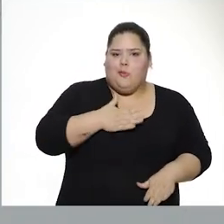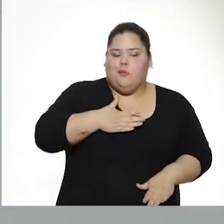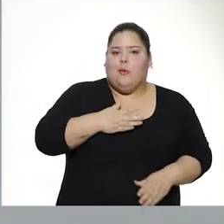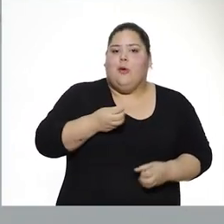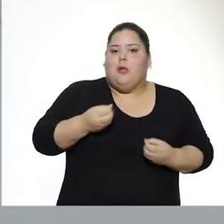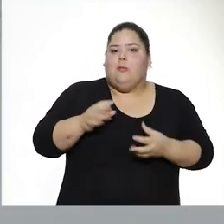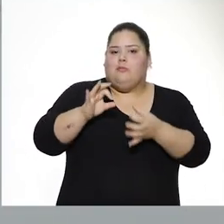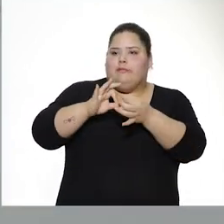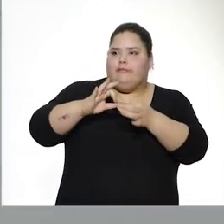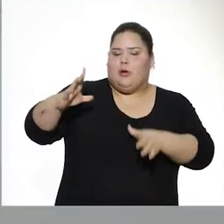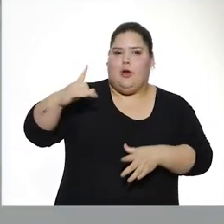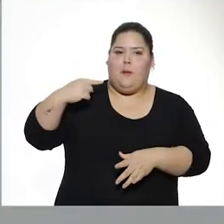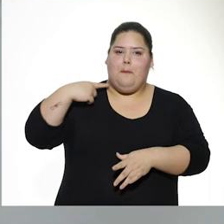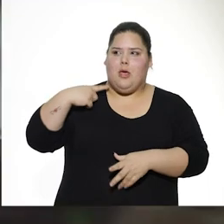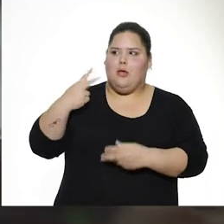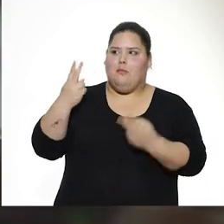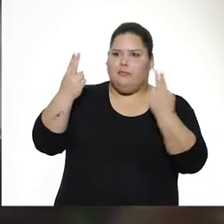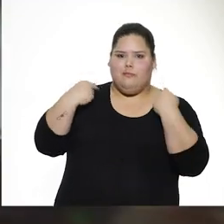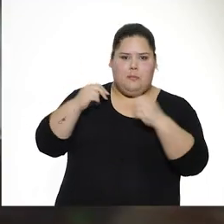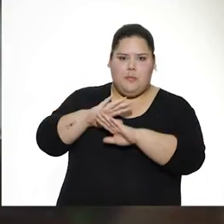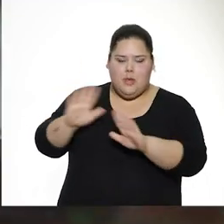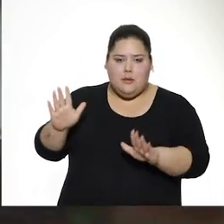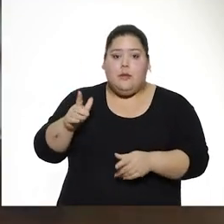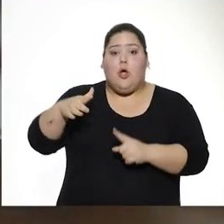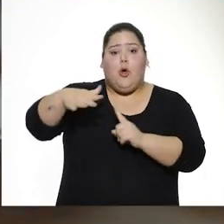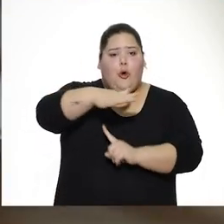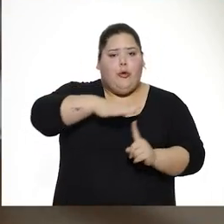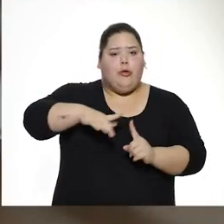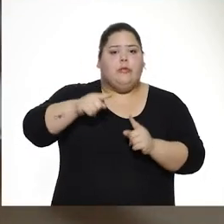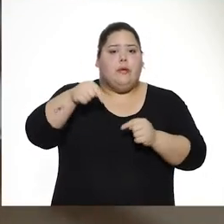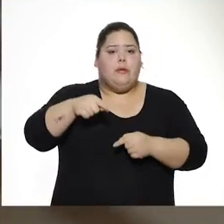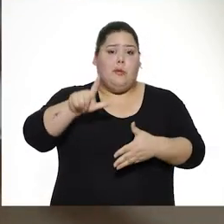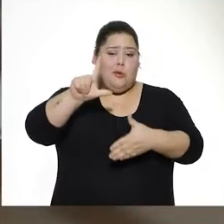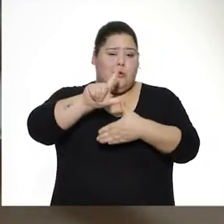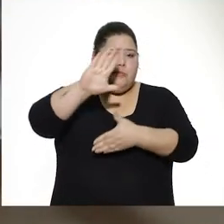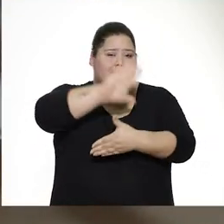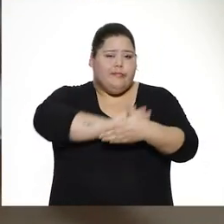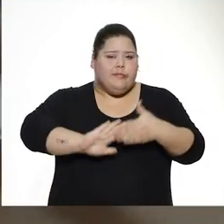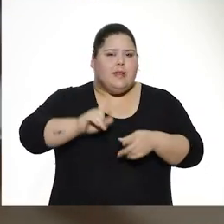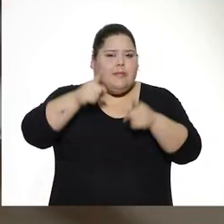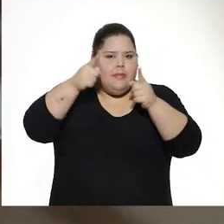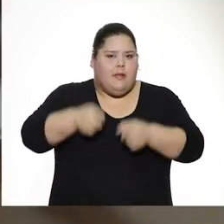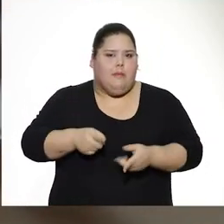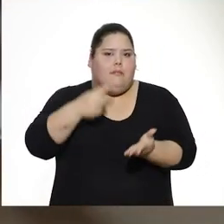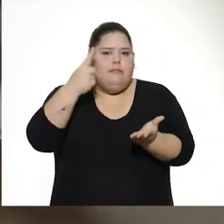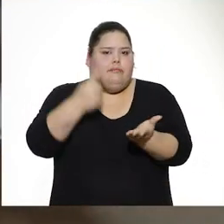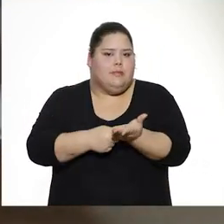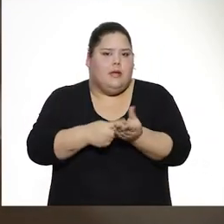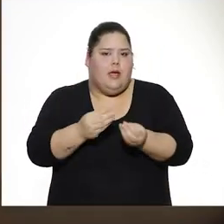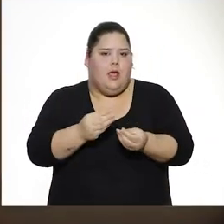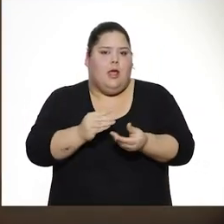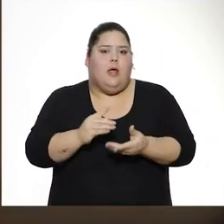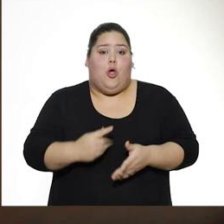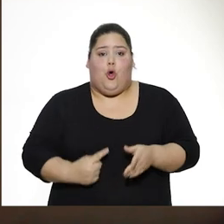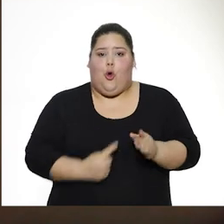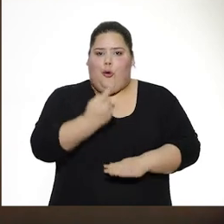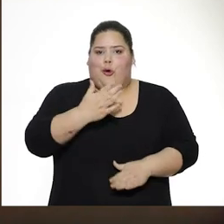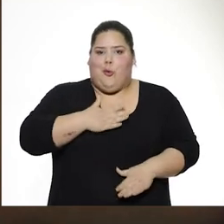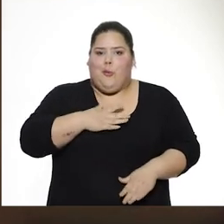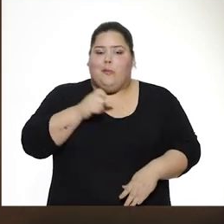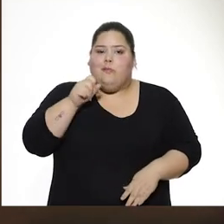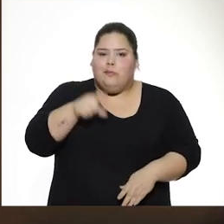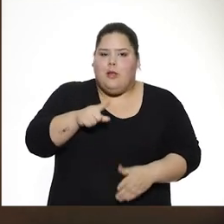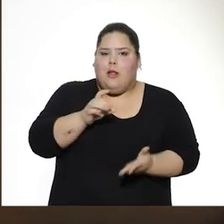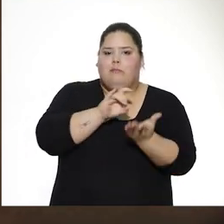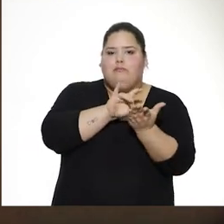de subordinación con España. En este contexto, algunos territorios americanos decidieron reasumir su soberanía